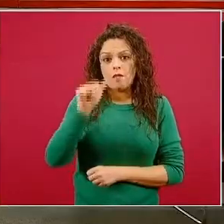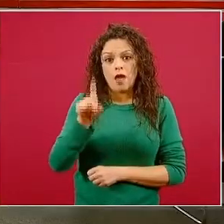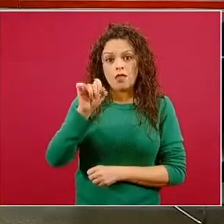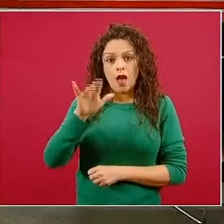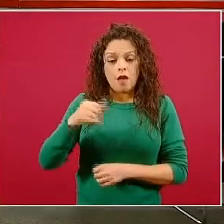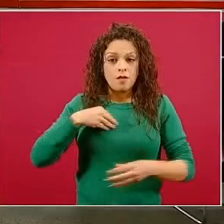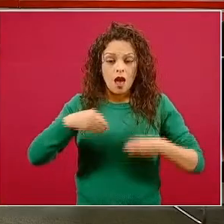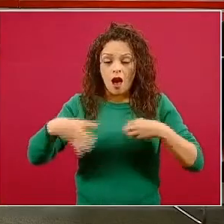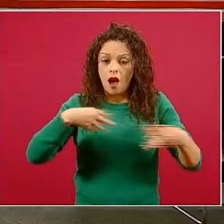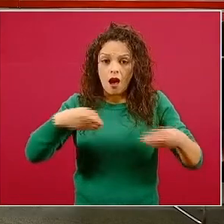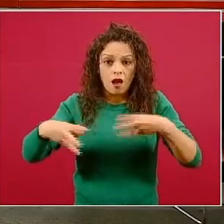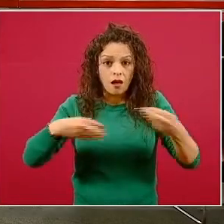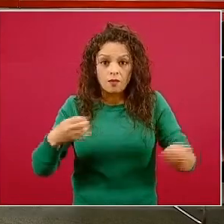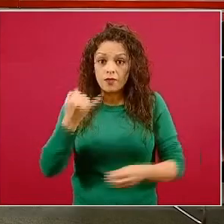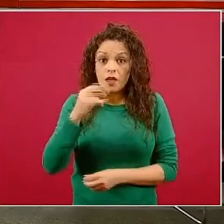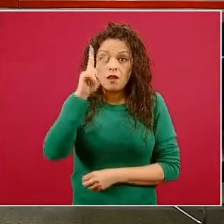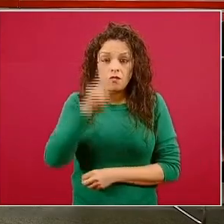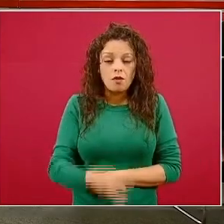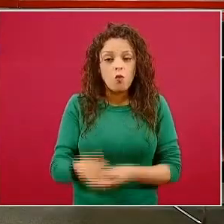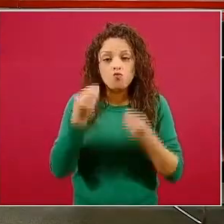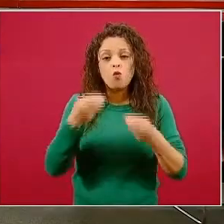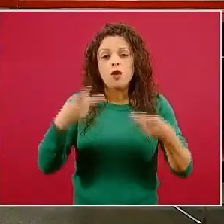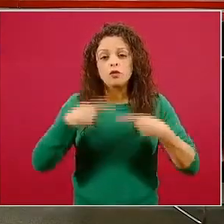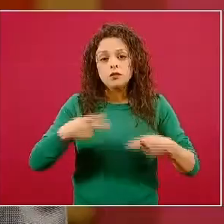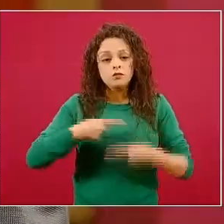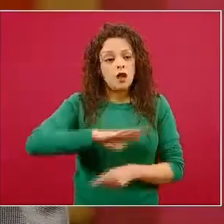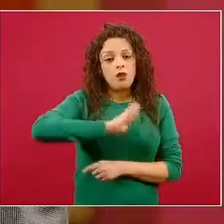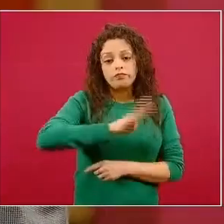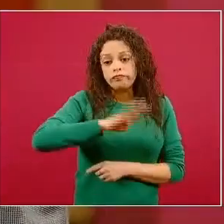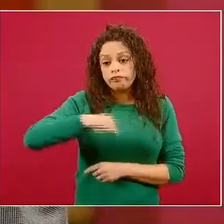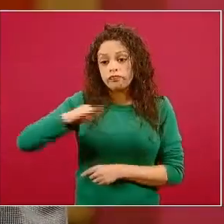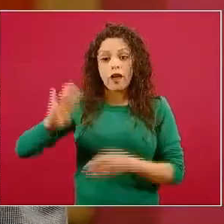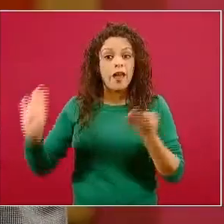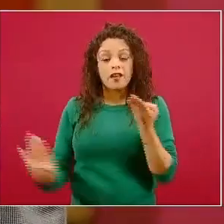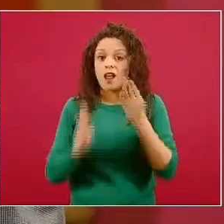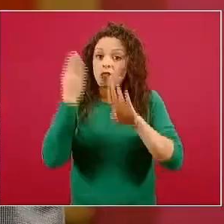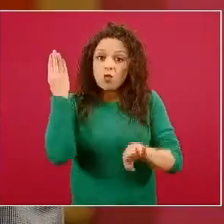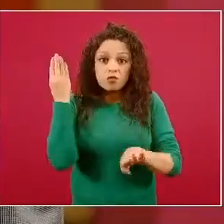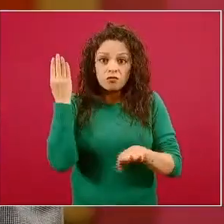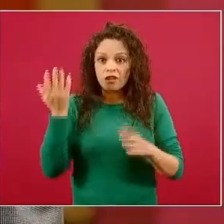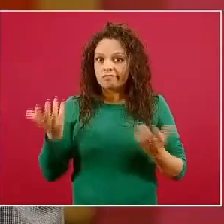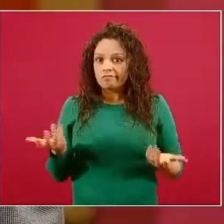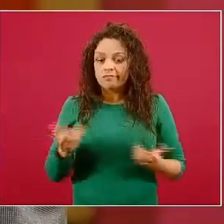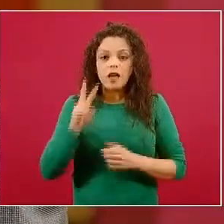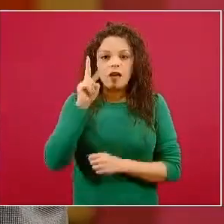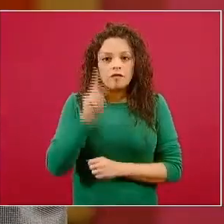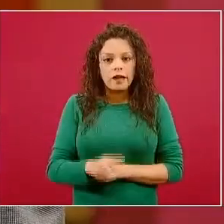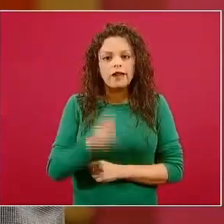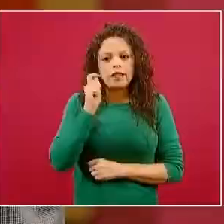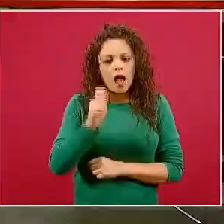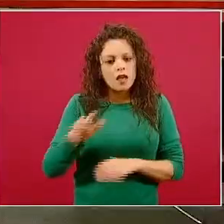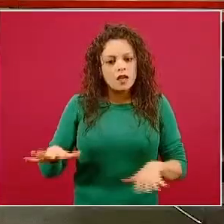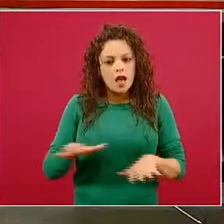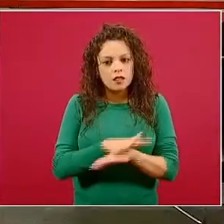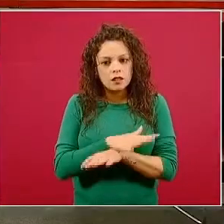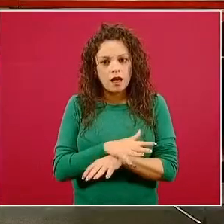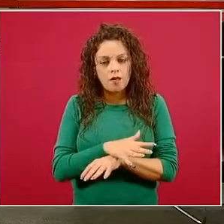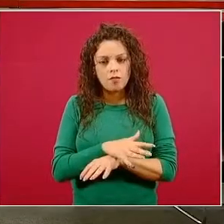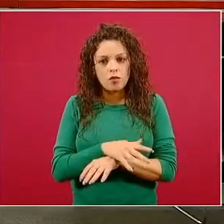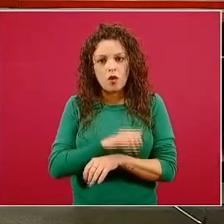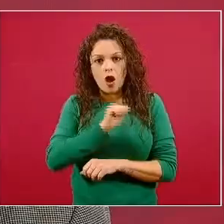una enorme mortalidad a nivel mundial. Realmente un cambio significativo en la trayectoria de la